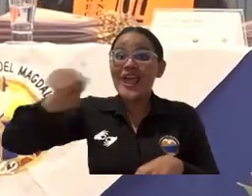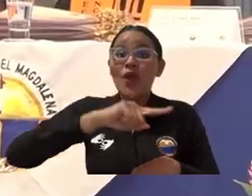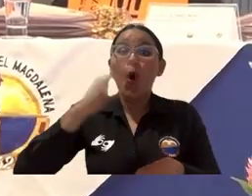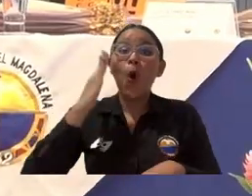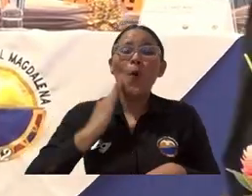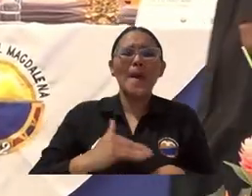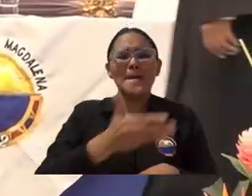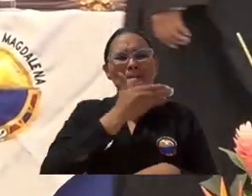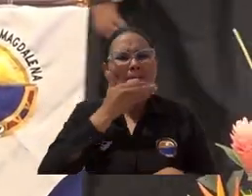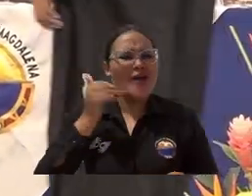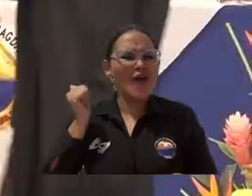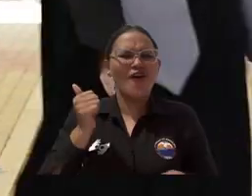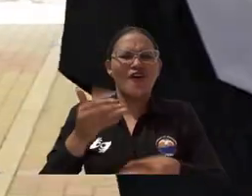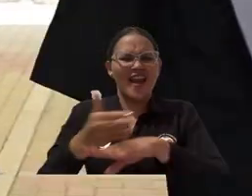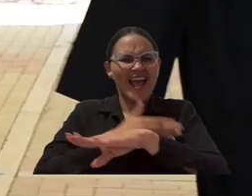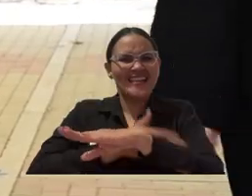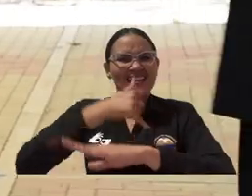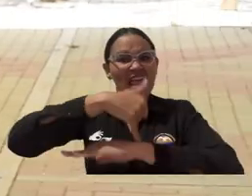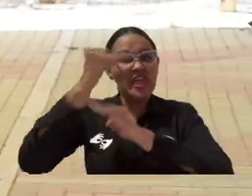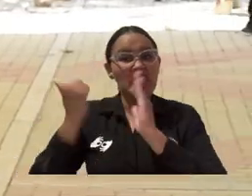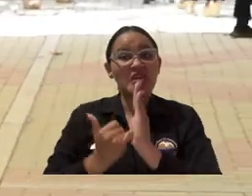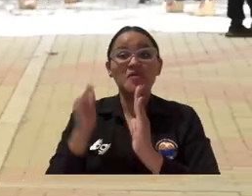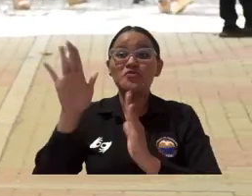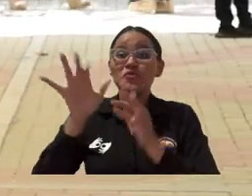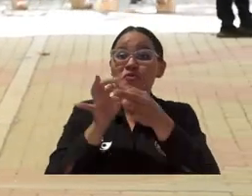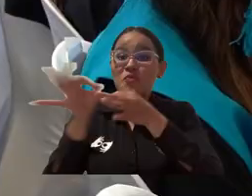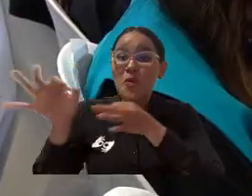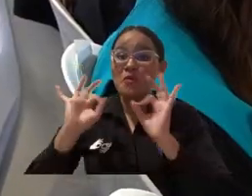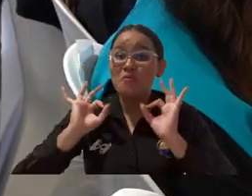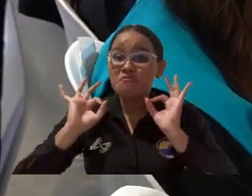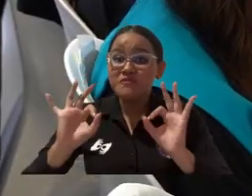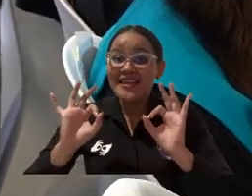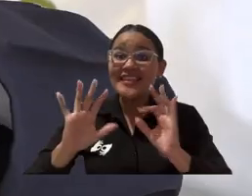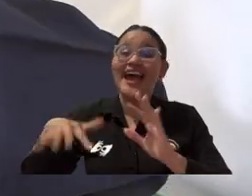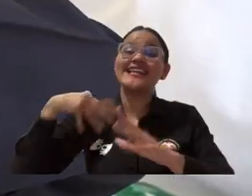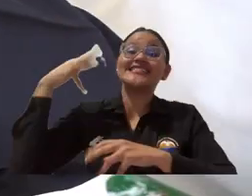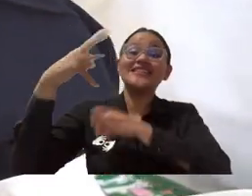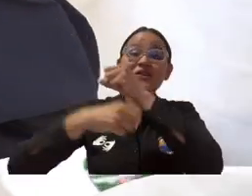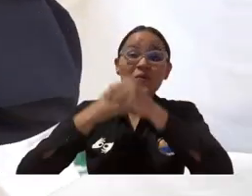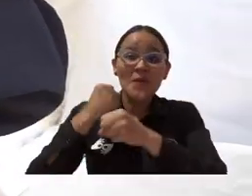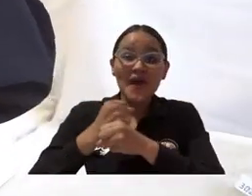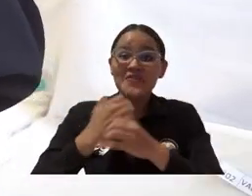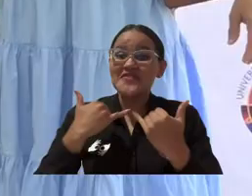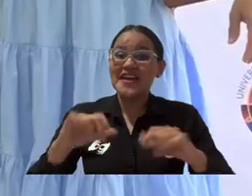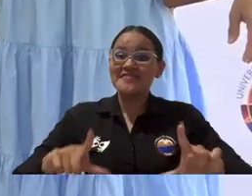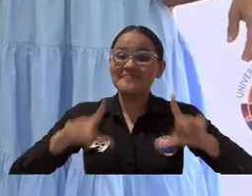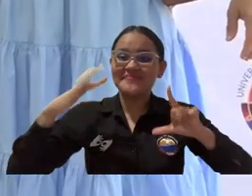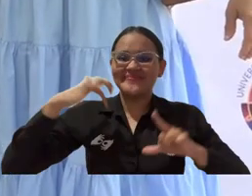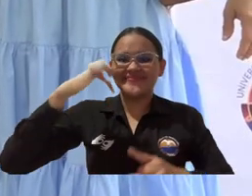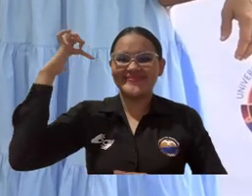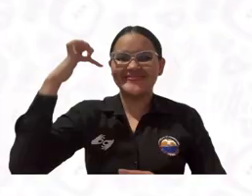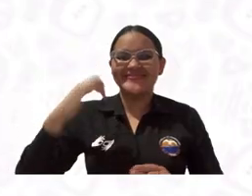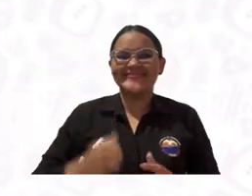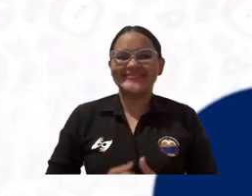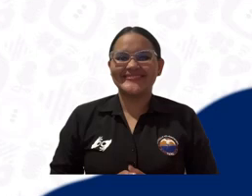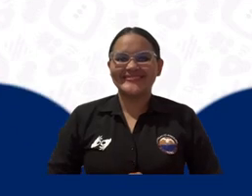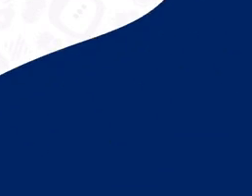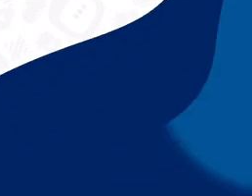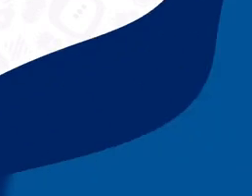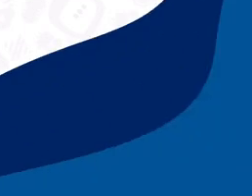que se destacaron como los mejores bachilleres en sus municipios se convirtieron 5 años después en profesionales.